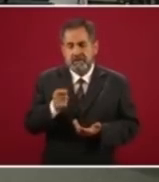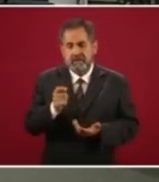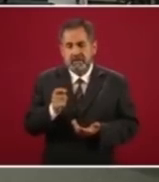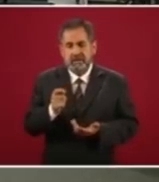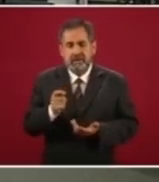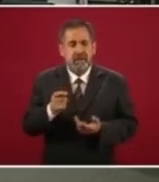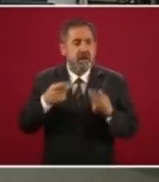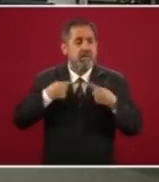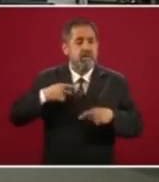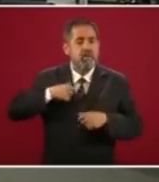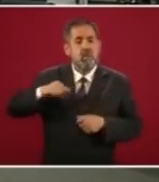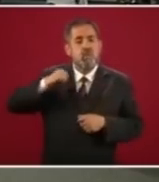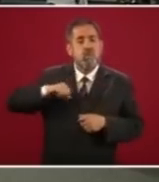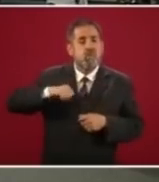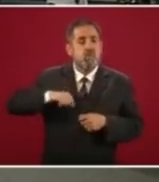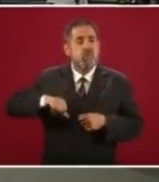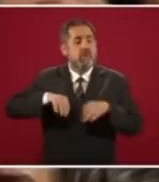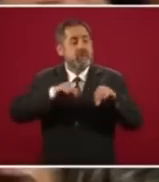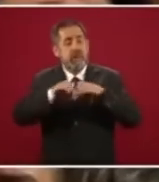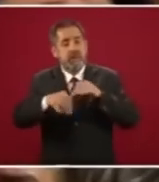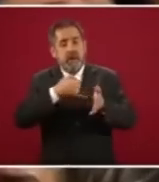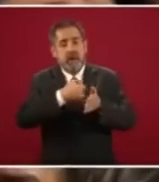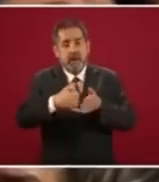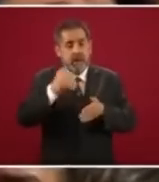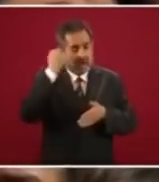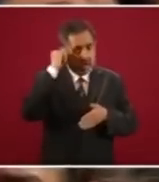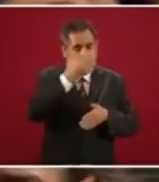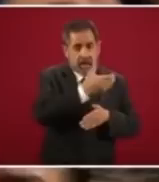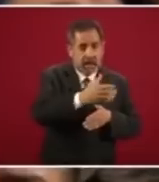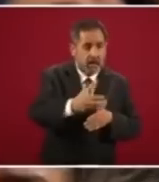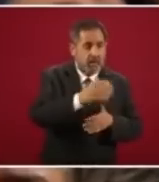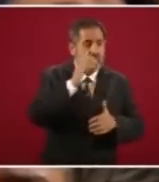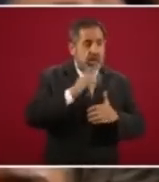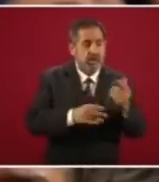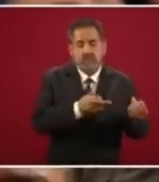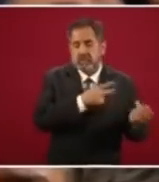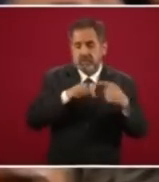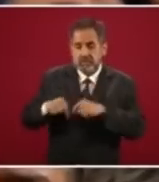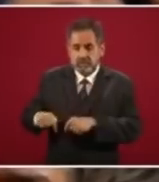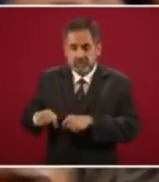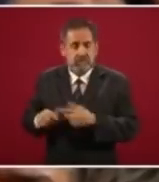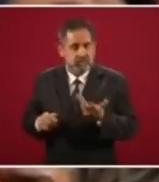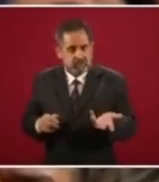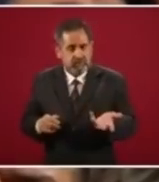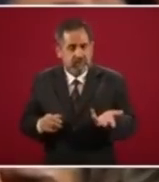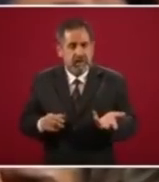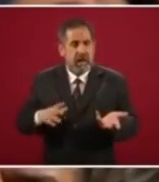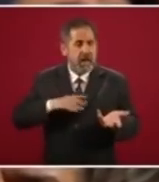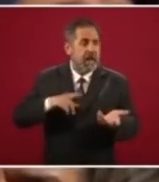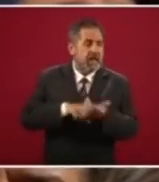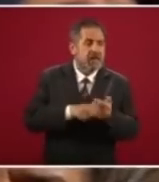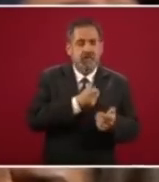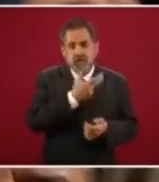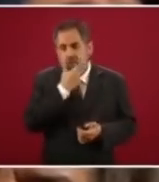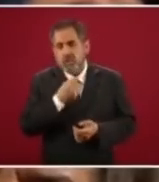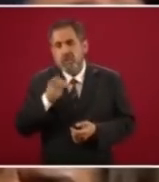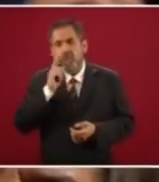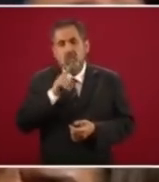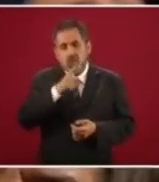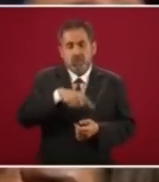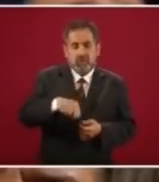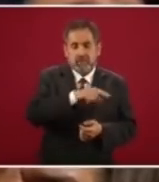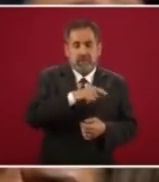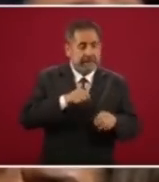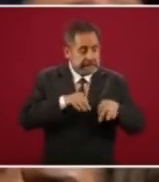a los jornaleros agrícolas. Sabemos que este grupo es muy vulnerable. Hay mujeres y hombres